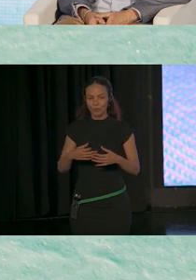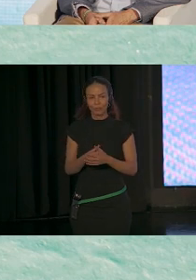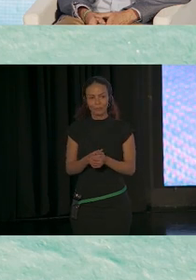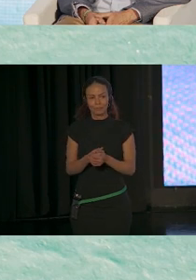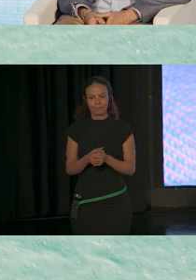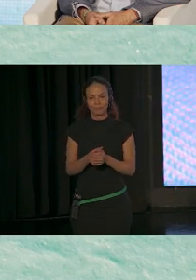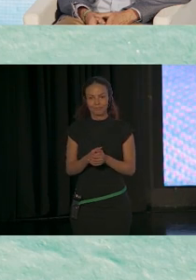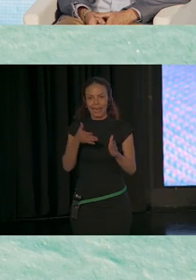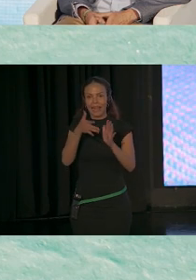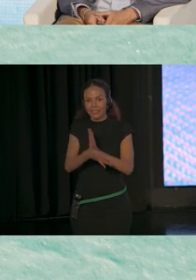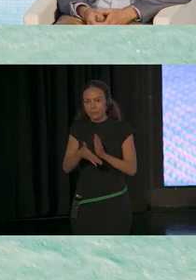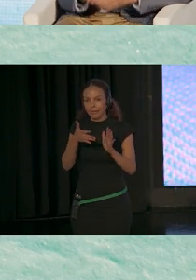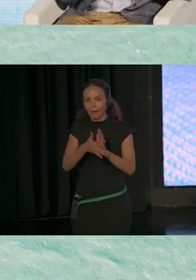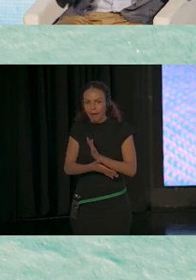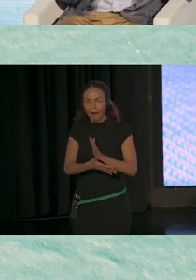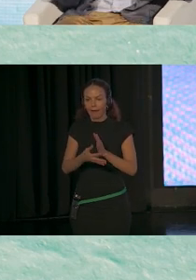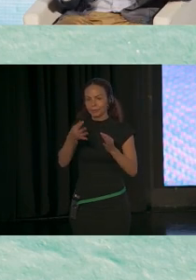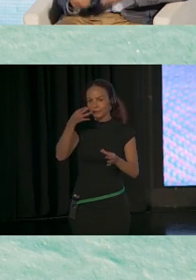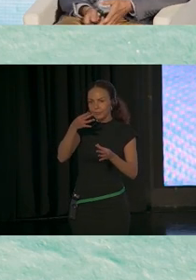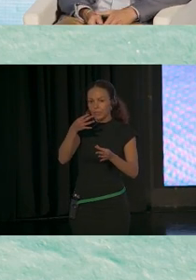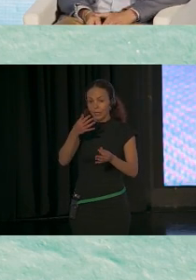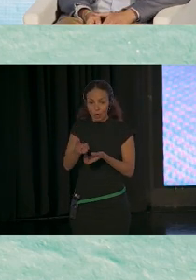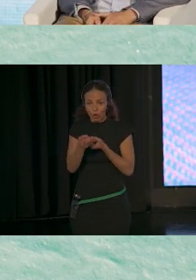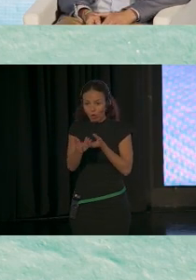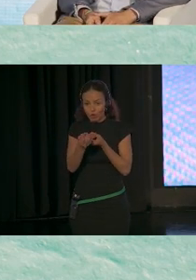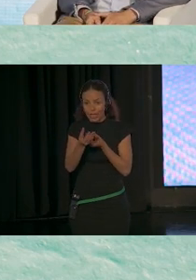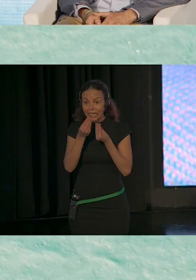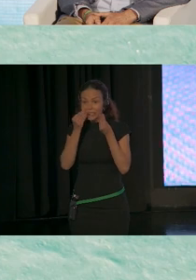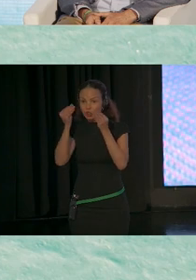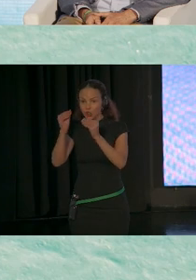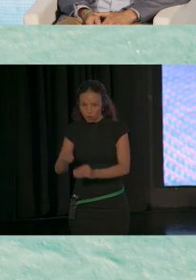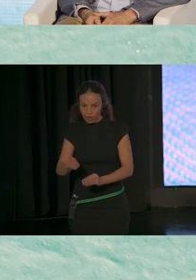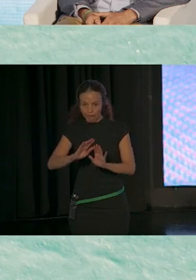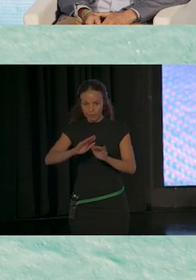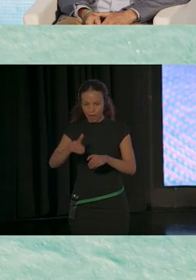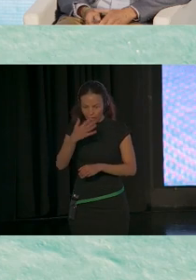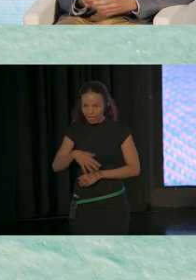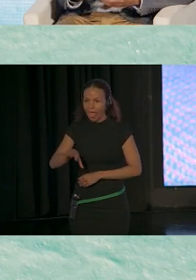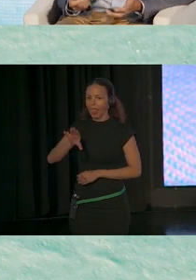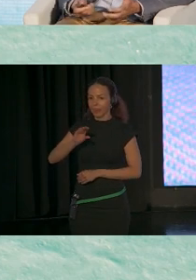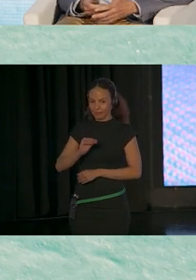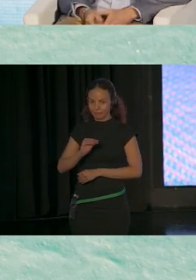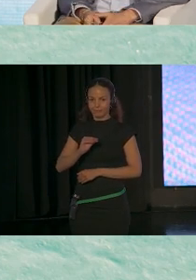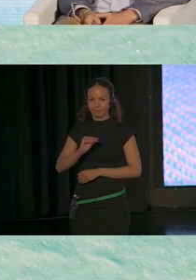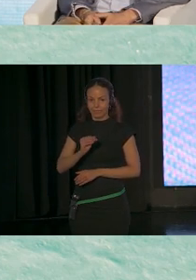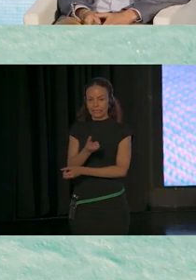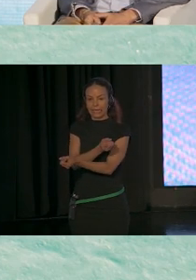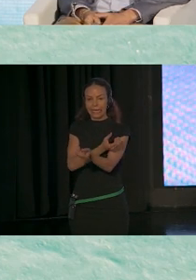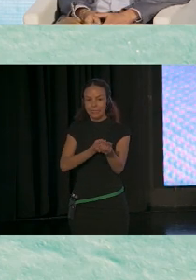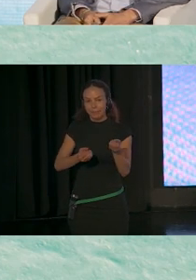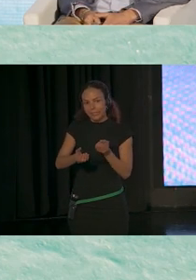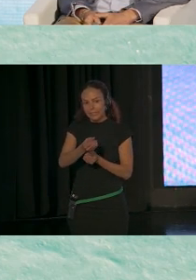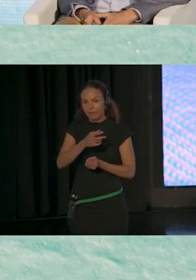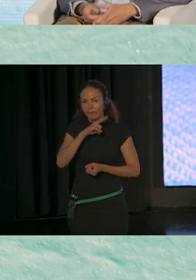de significado y contar historias que nos permitiesen entender y transmitir una serie